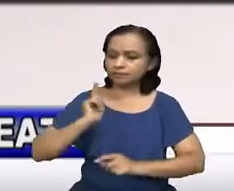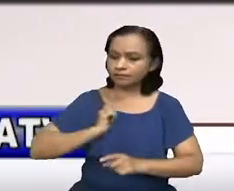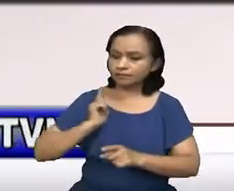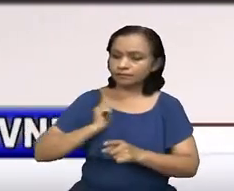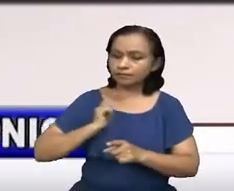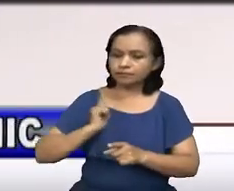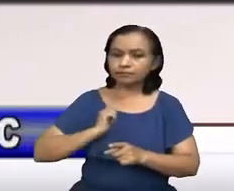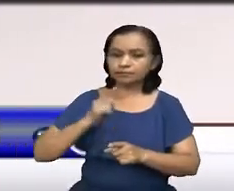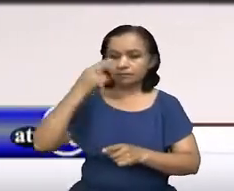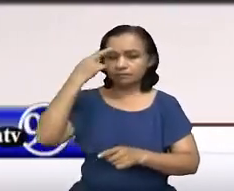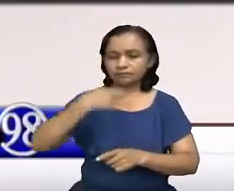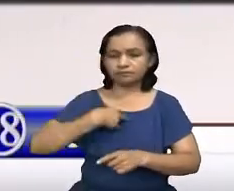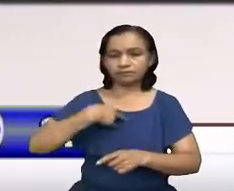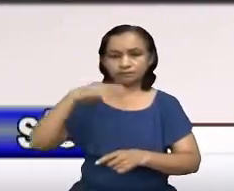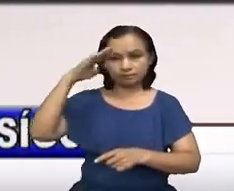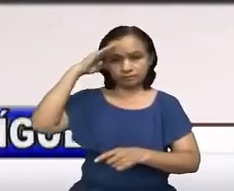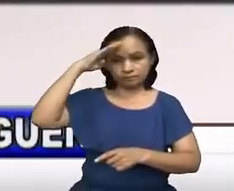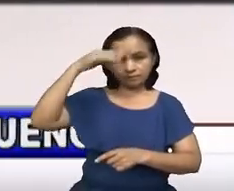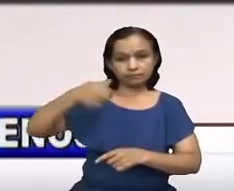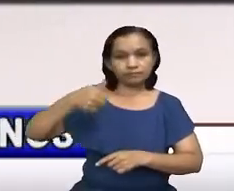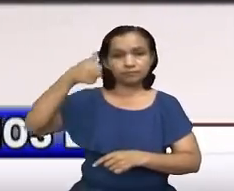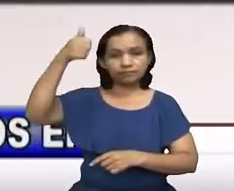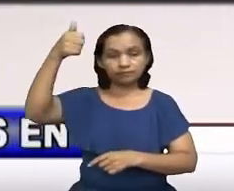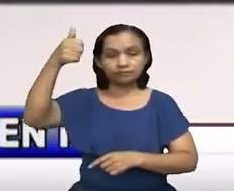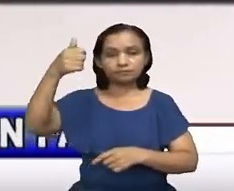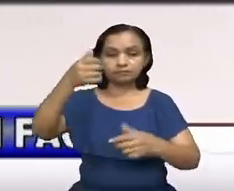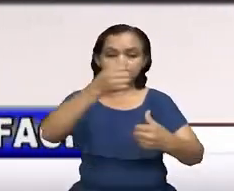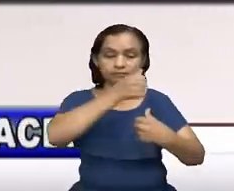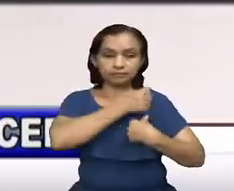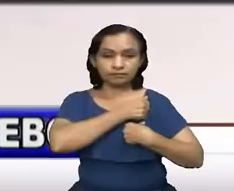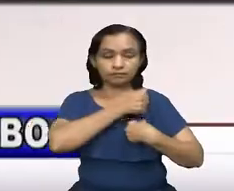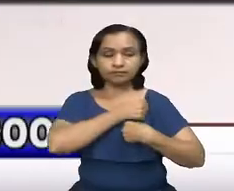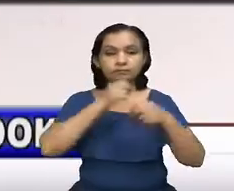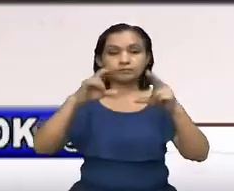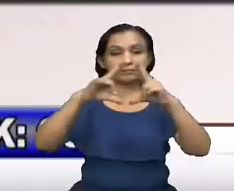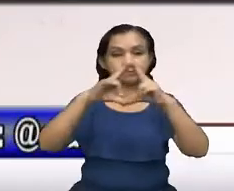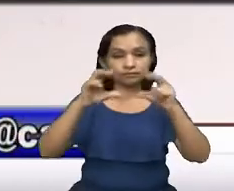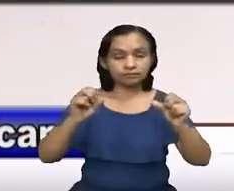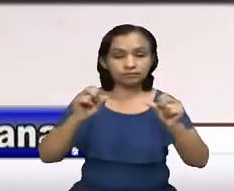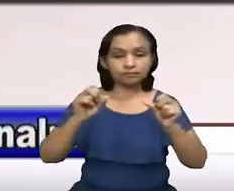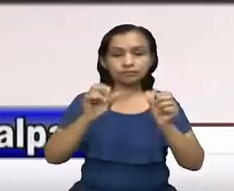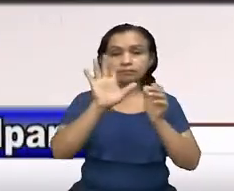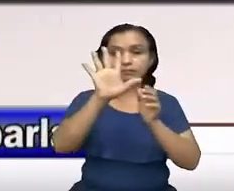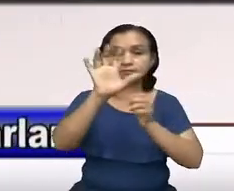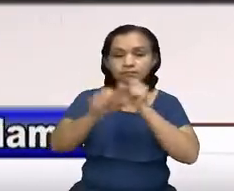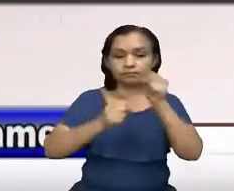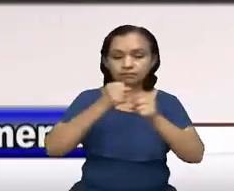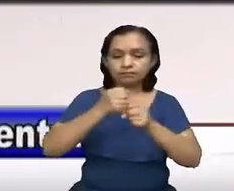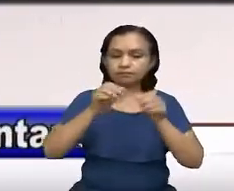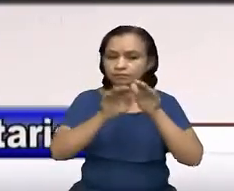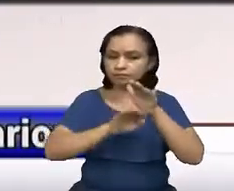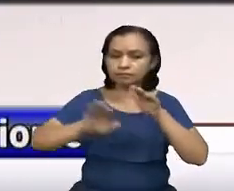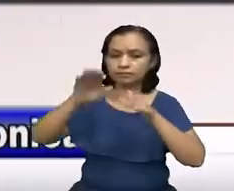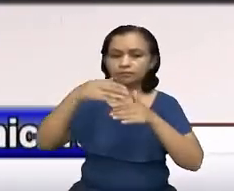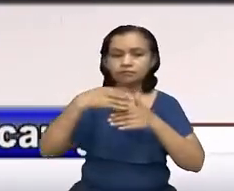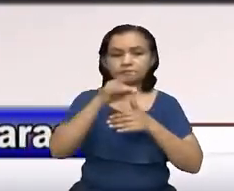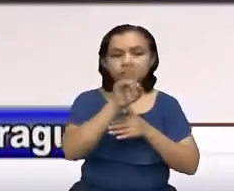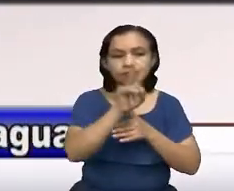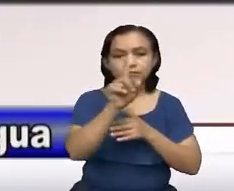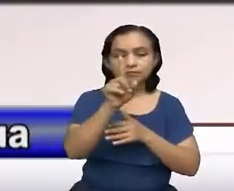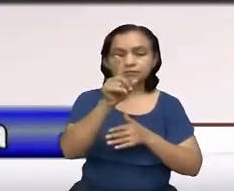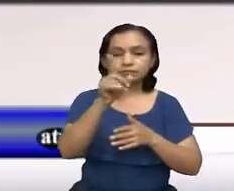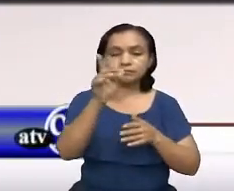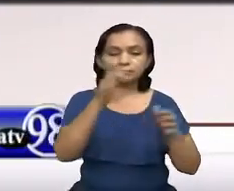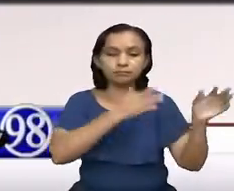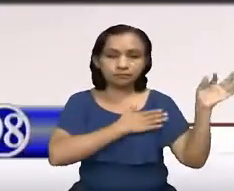el cargo de comandante en jefe del ejército de Nicaragua por un periodo de 5 años, del 21 de